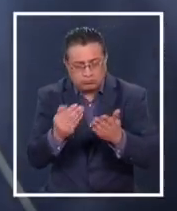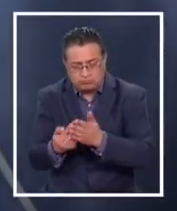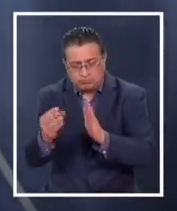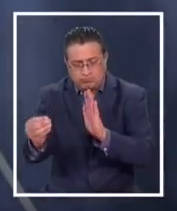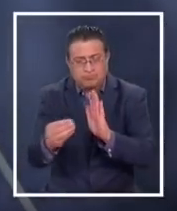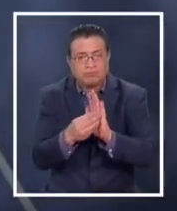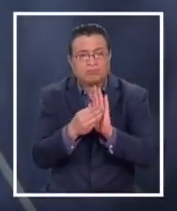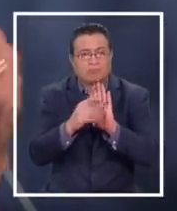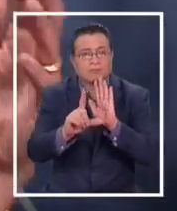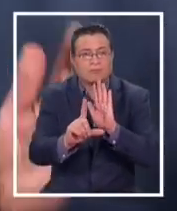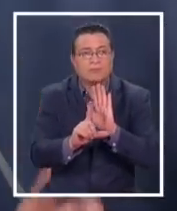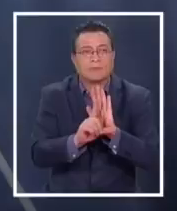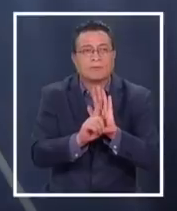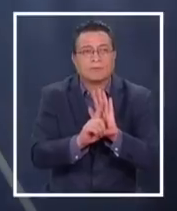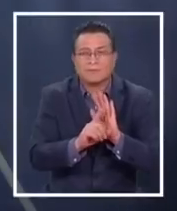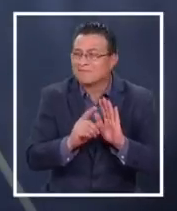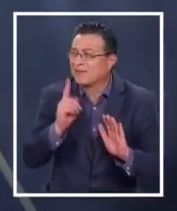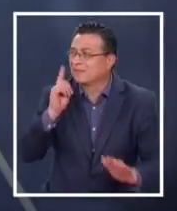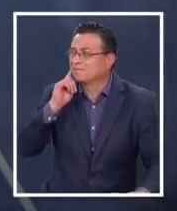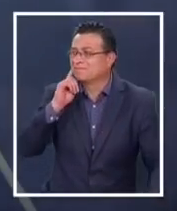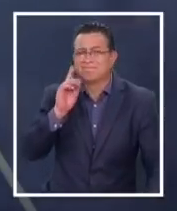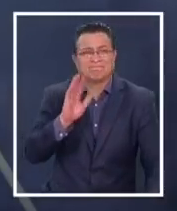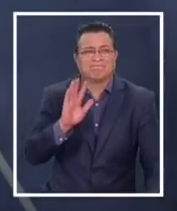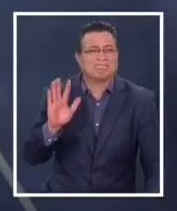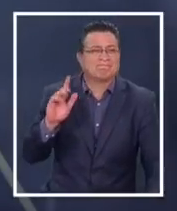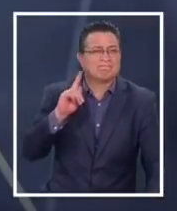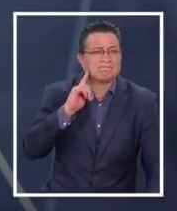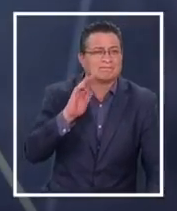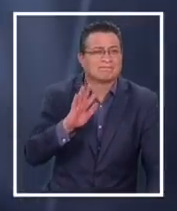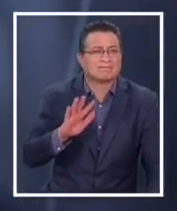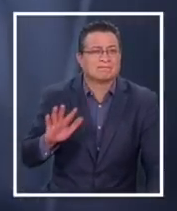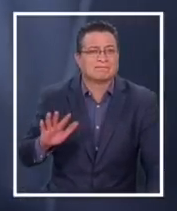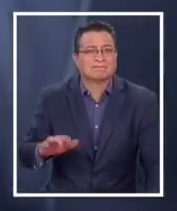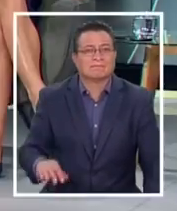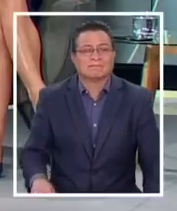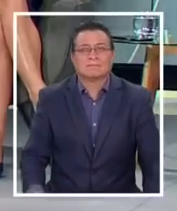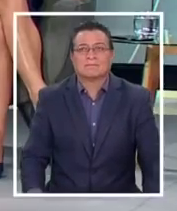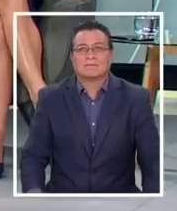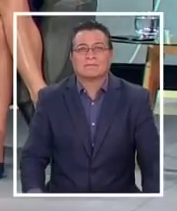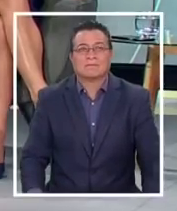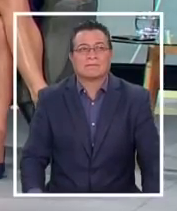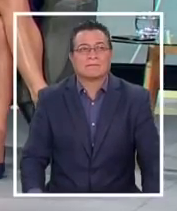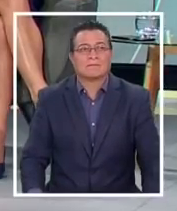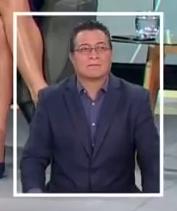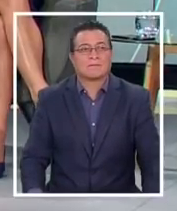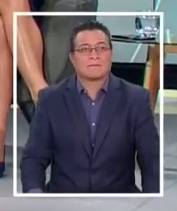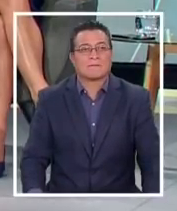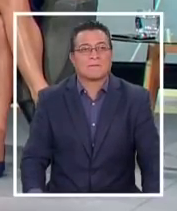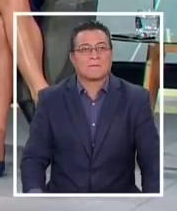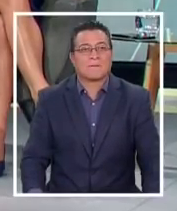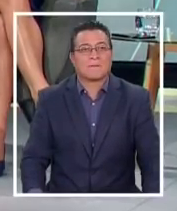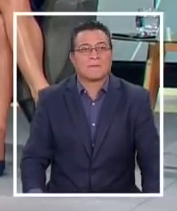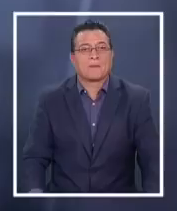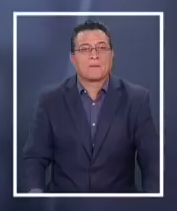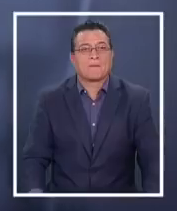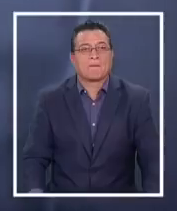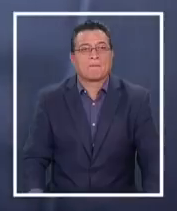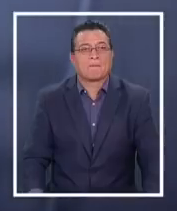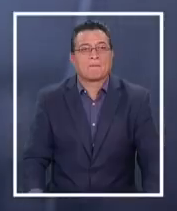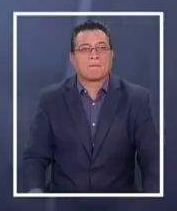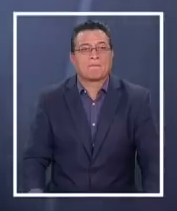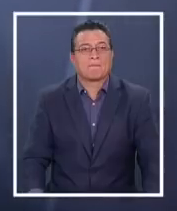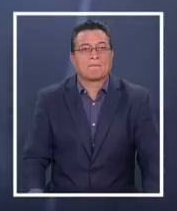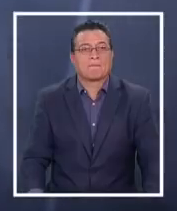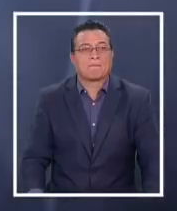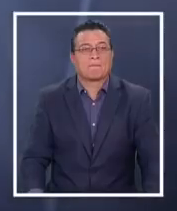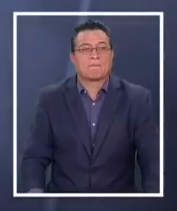iniciativa, la renta universal o el IFE o le llamemos como le llamemos, pero que sea una iniciativa estudiada. Tú le preguntabas recién a Pancho Vidal si tú crees que está el